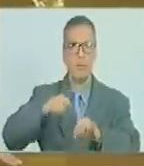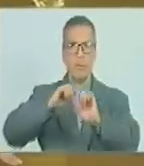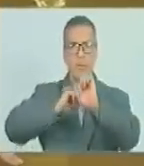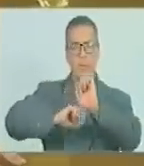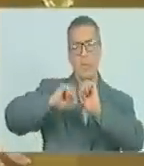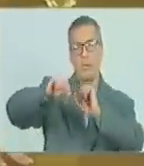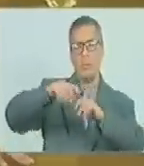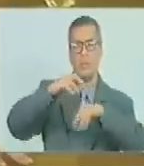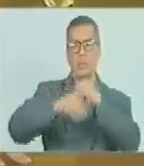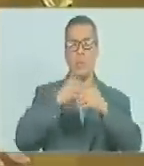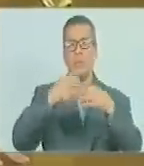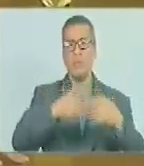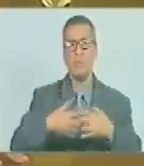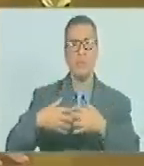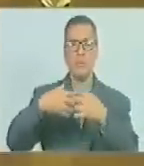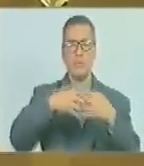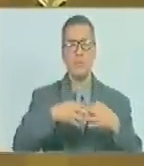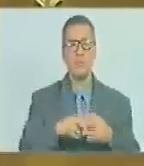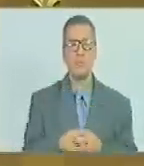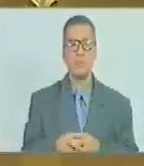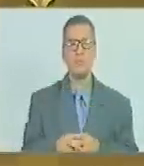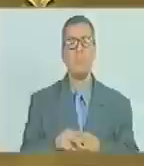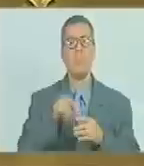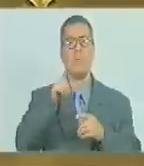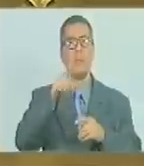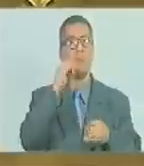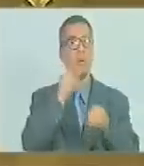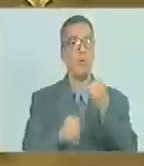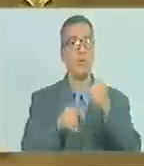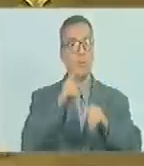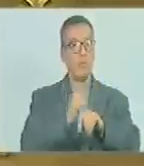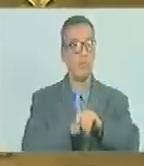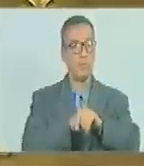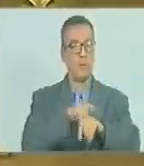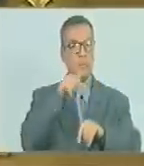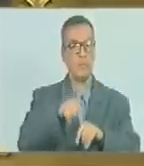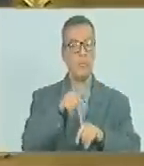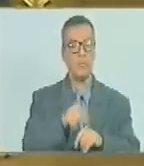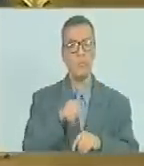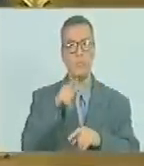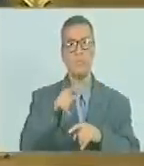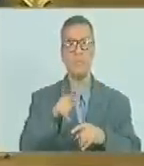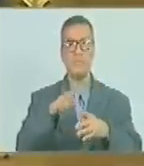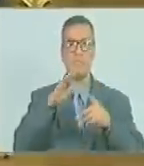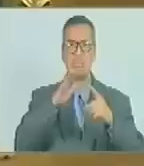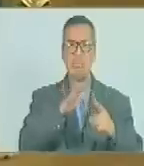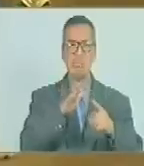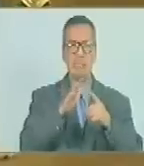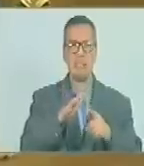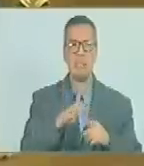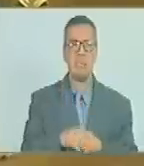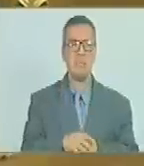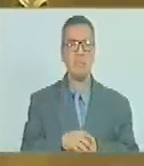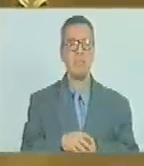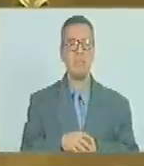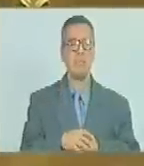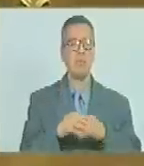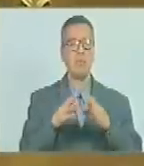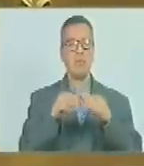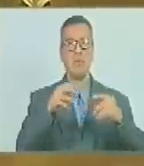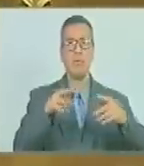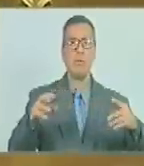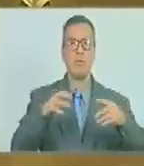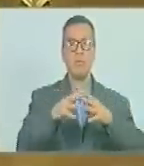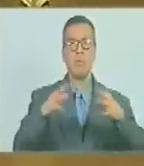del imperialismo yanqui, sobre todo en esta última fase de agresiones directas, las agresiones